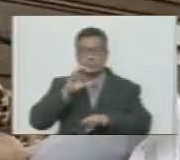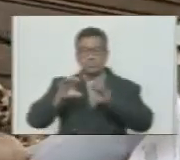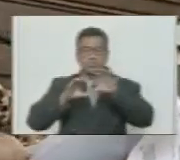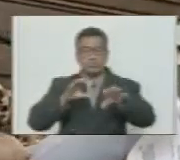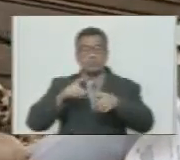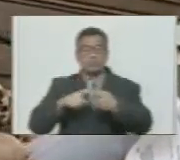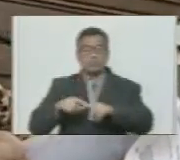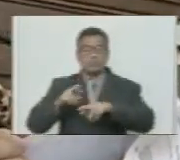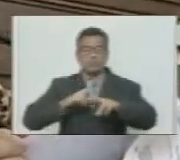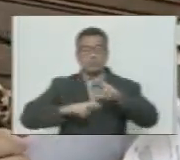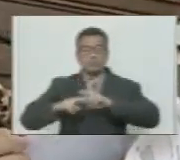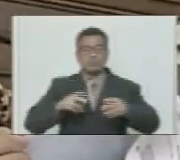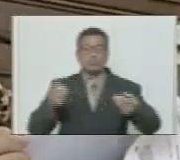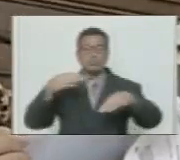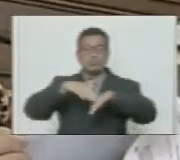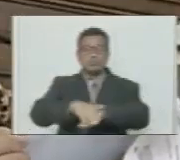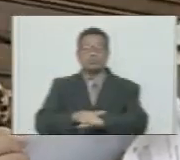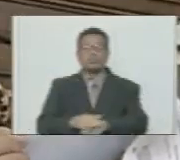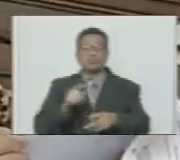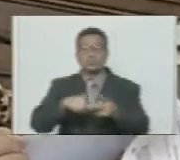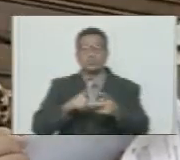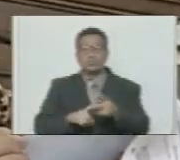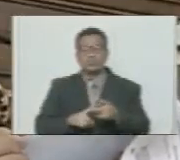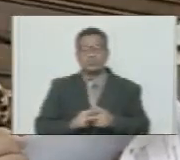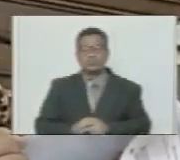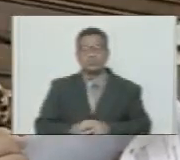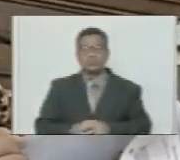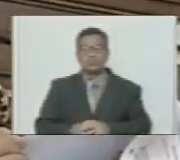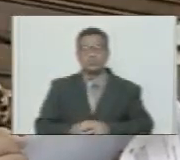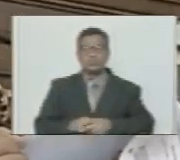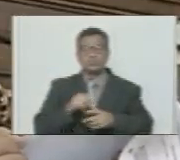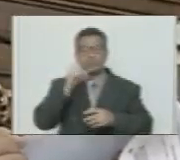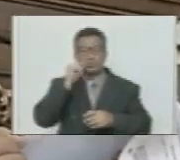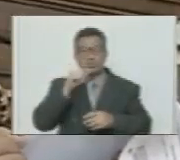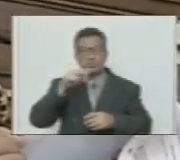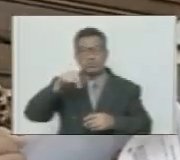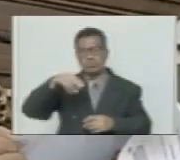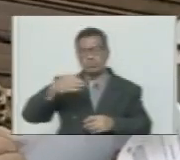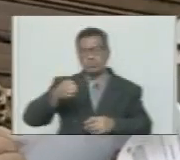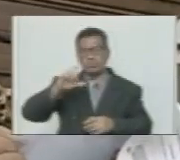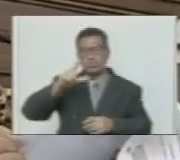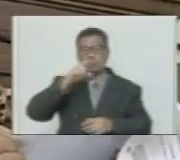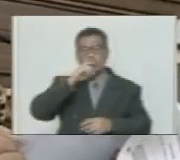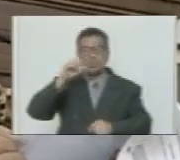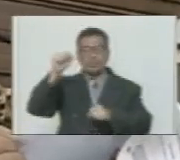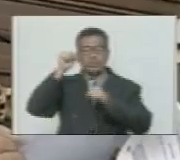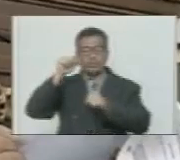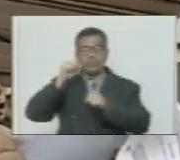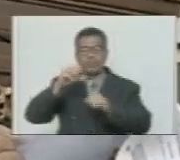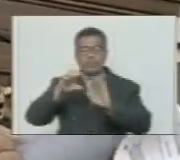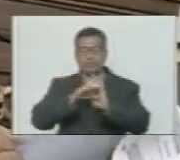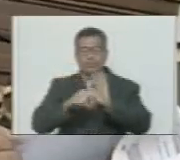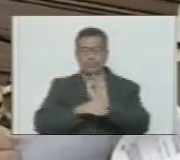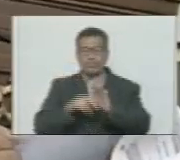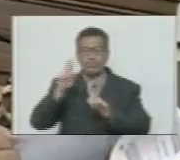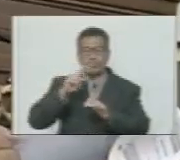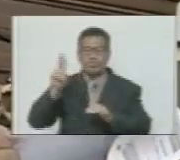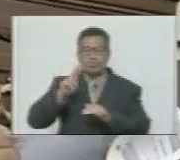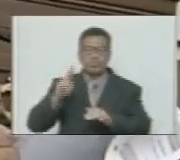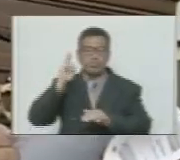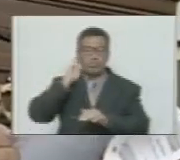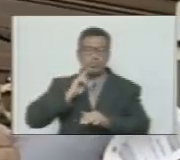Política Exterior, Soberanía e Integración, mediante el cual el ciudadano Nicolás Maduro Moros, presidente